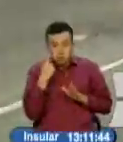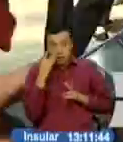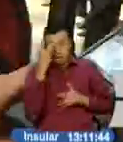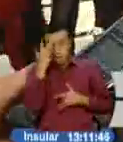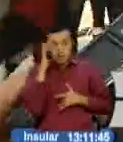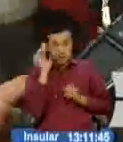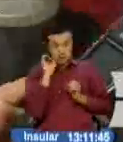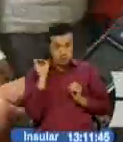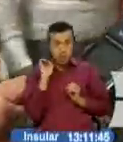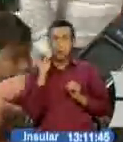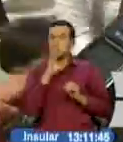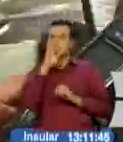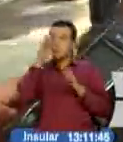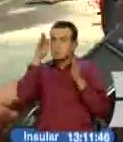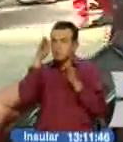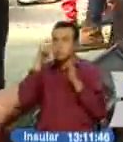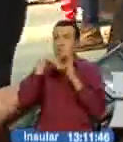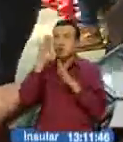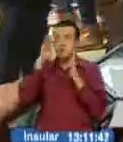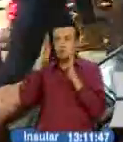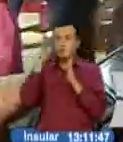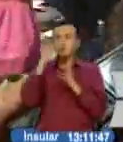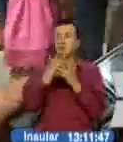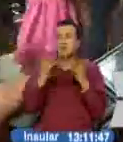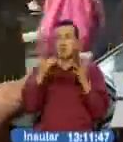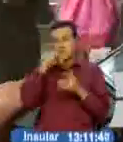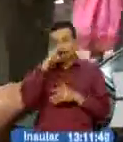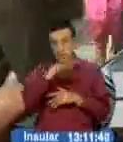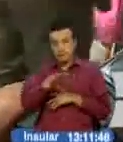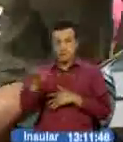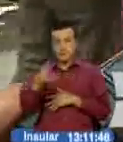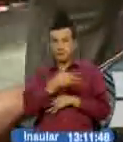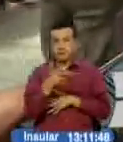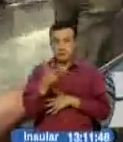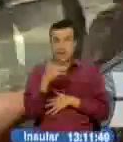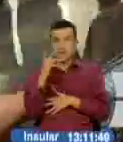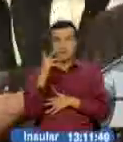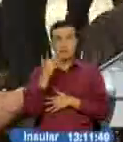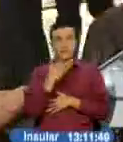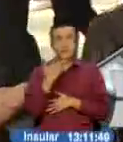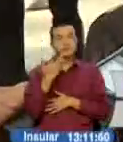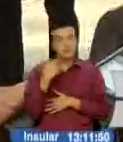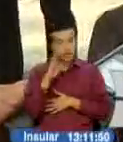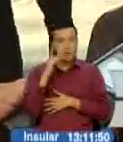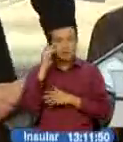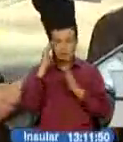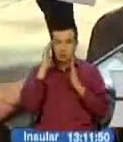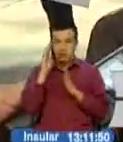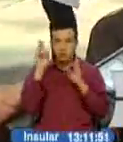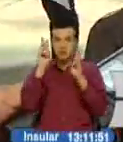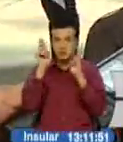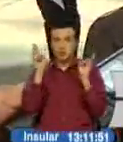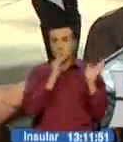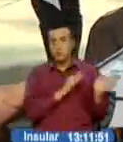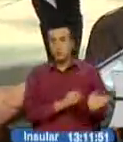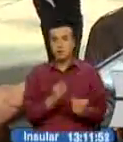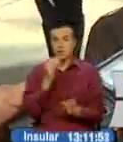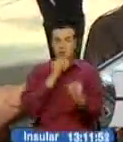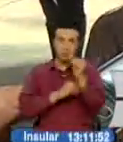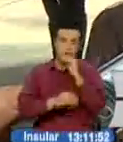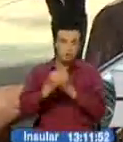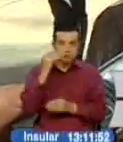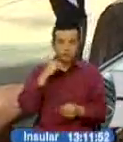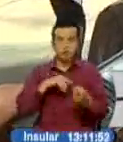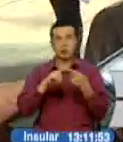infancia. Atendiendo especialmente a la infancia que está en vulnerabilidad, se los trata desde la parte